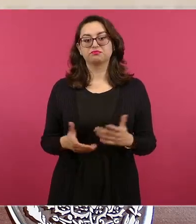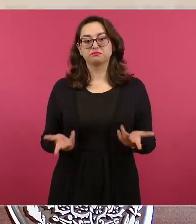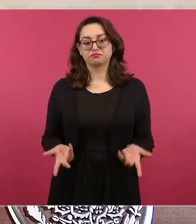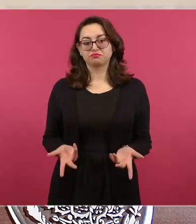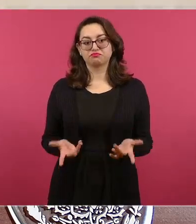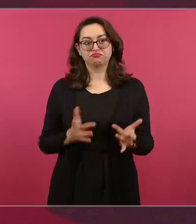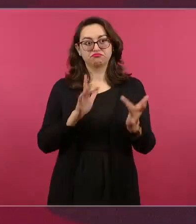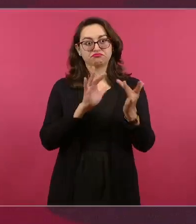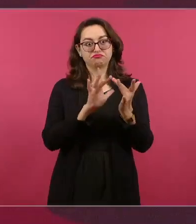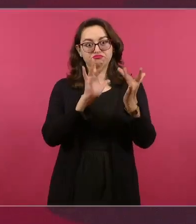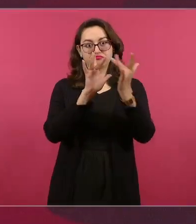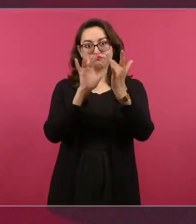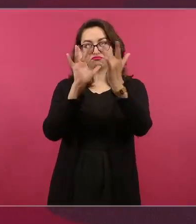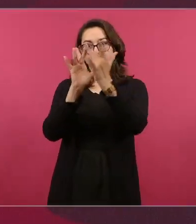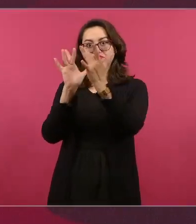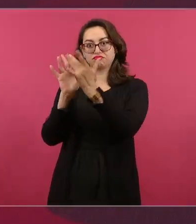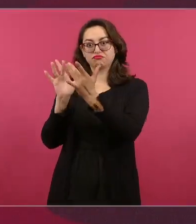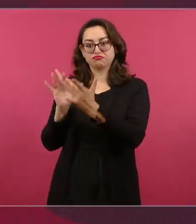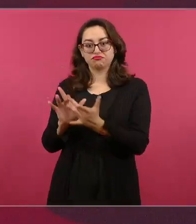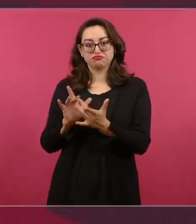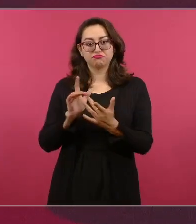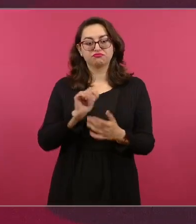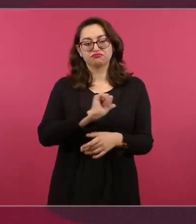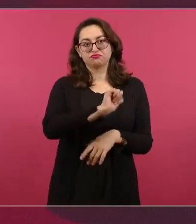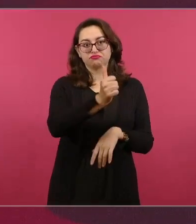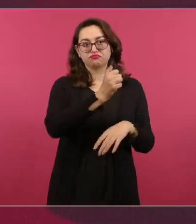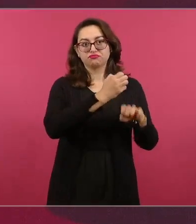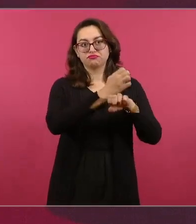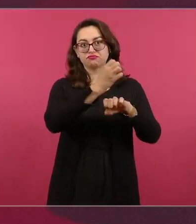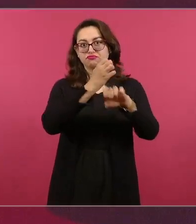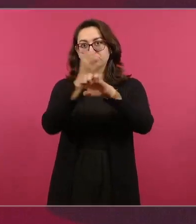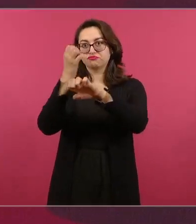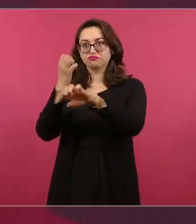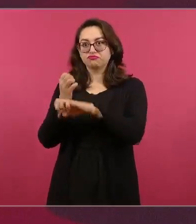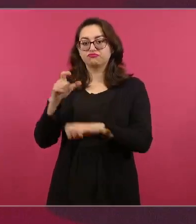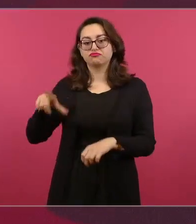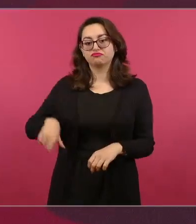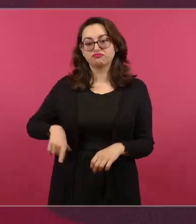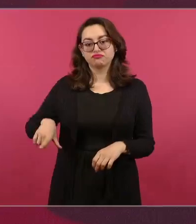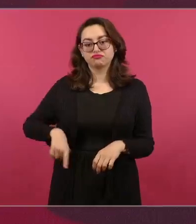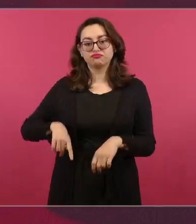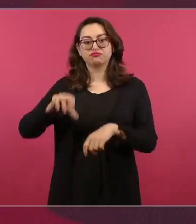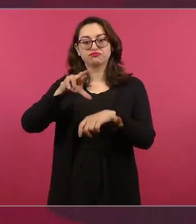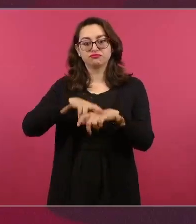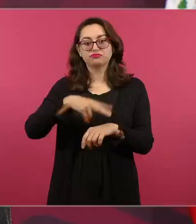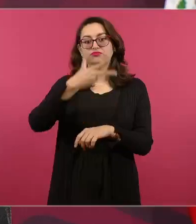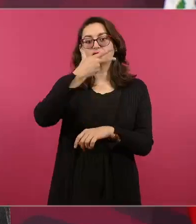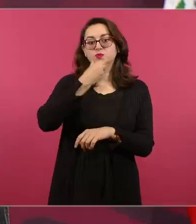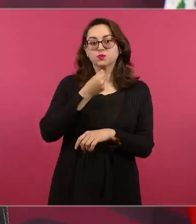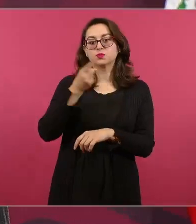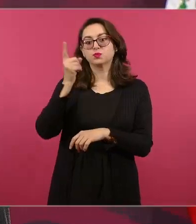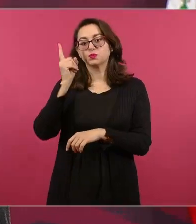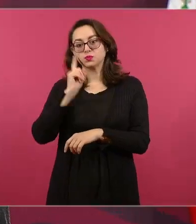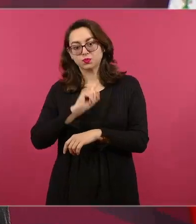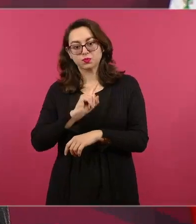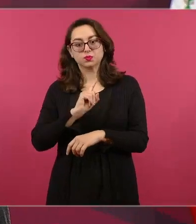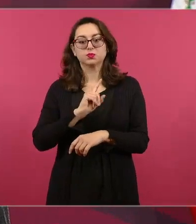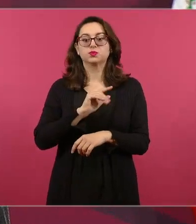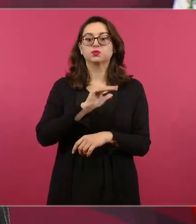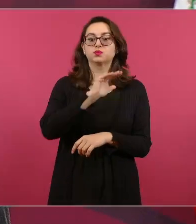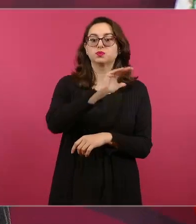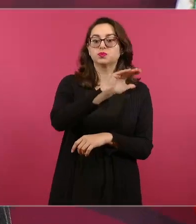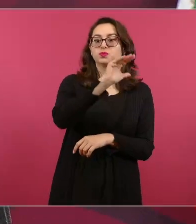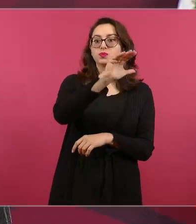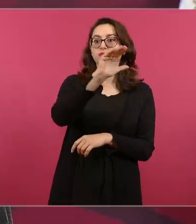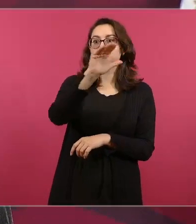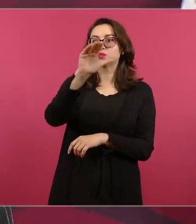comunicarnos con gobernadoras, gobernadores, con los dirigentes de